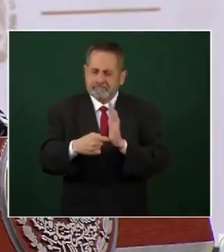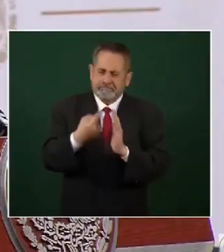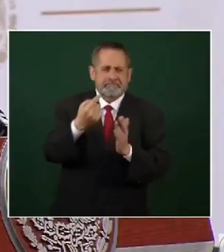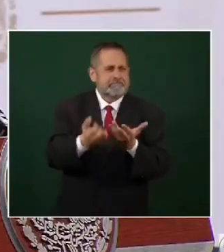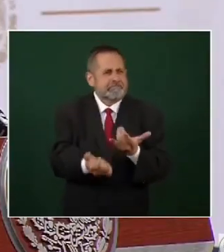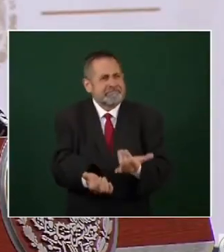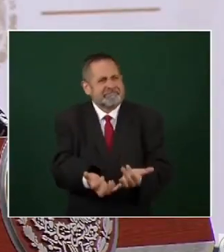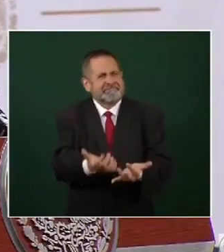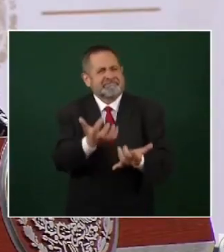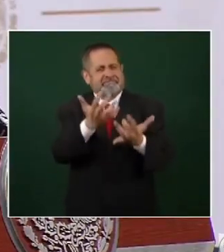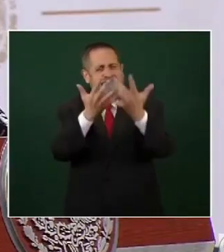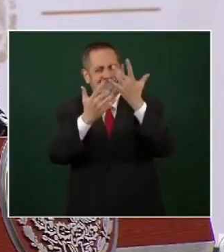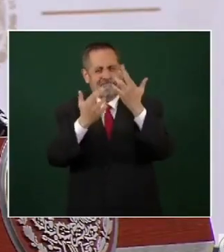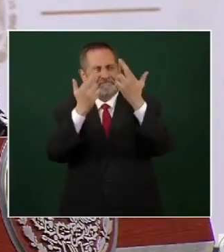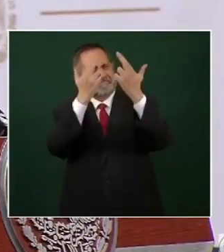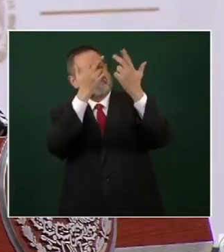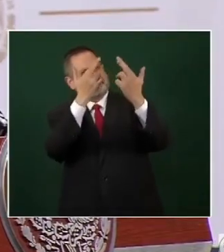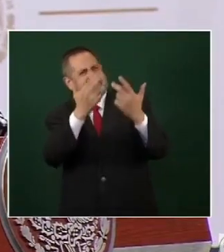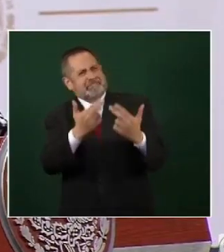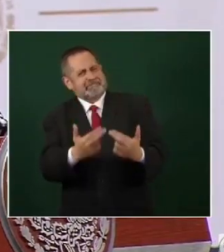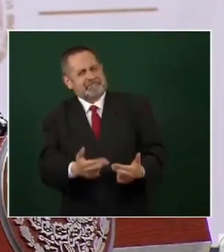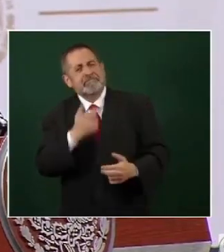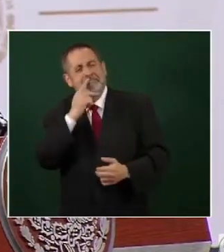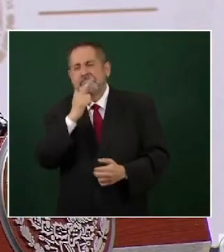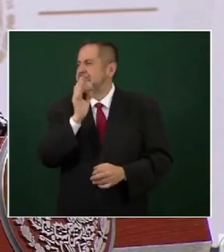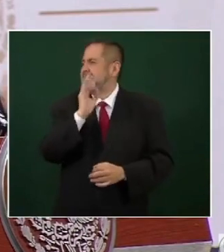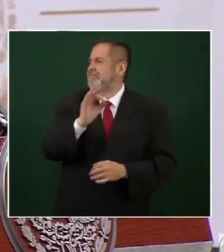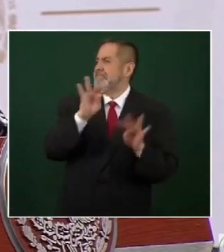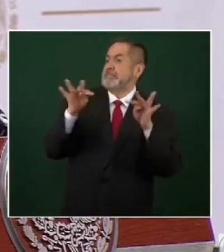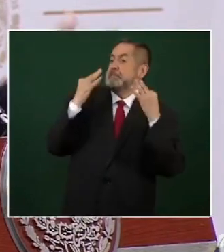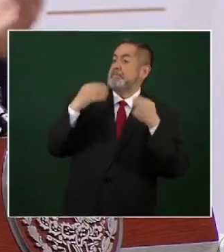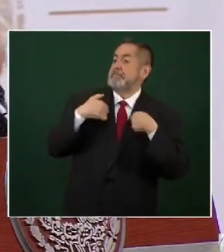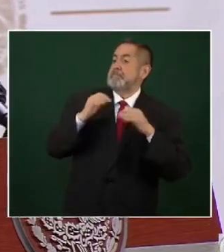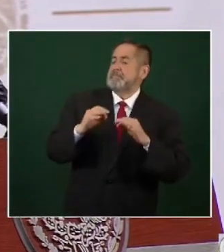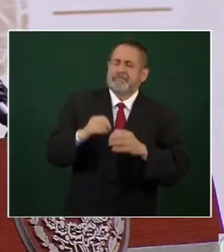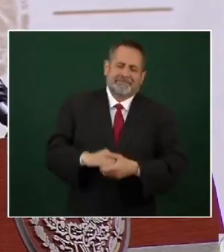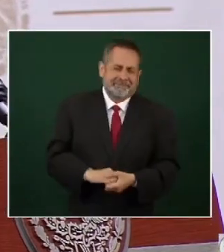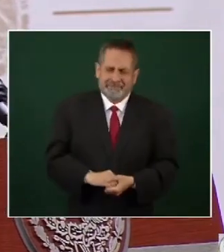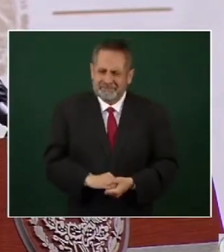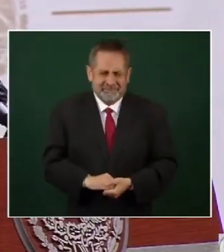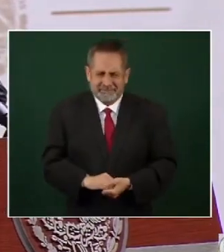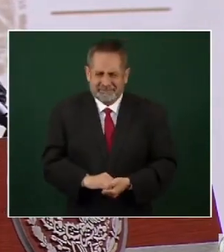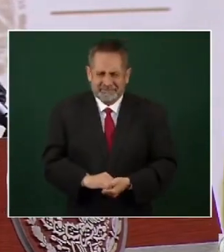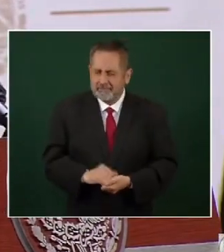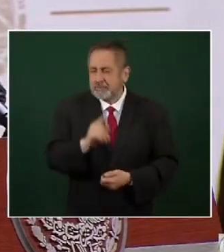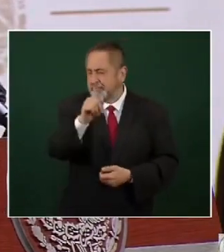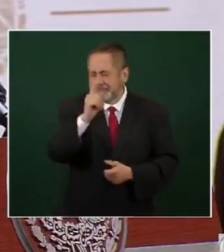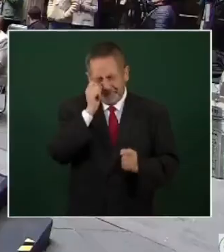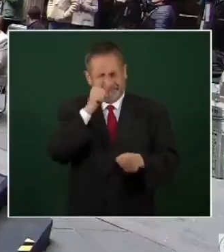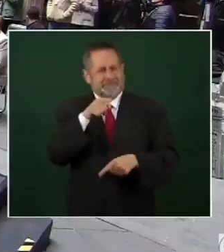un edificio, vamos a destruir. Y una cosa que me llama la atención,